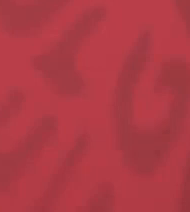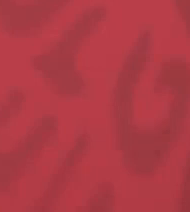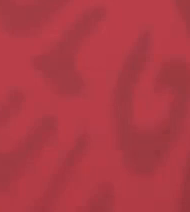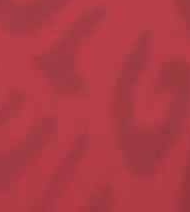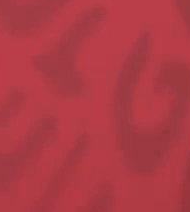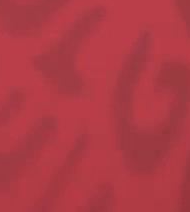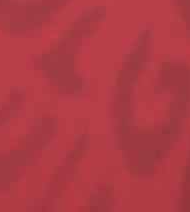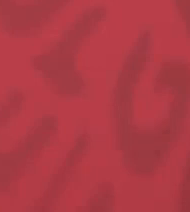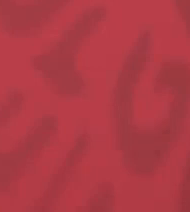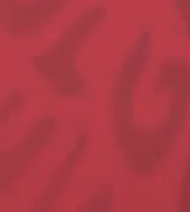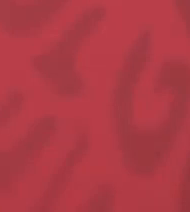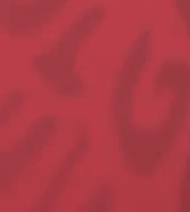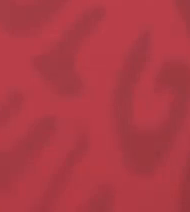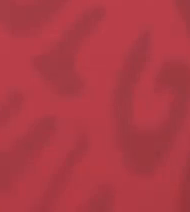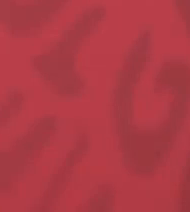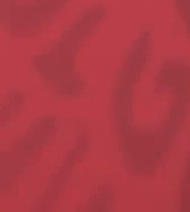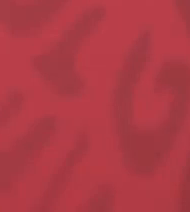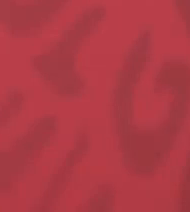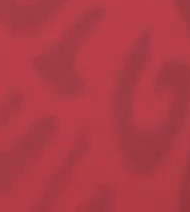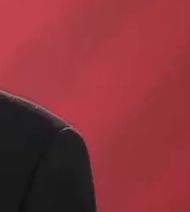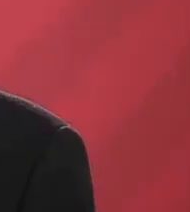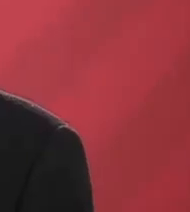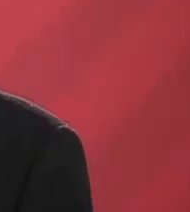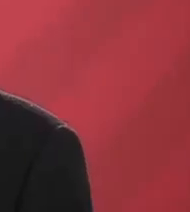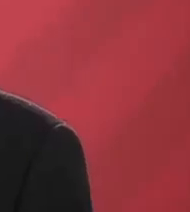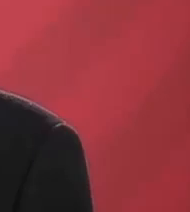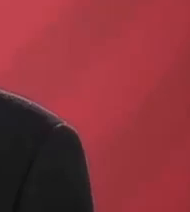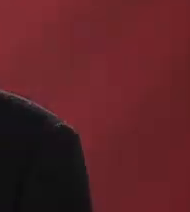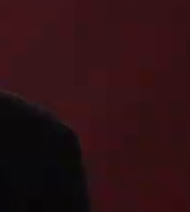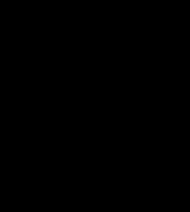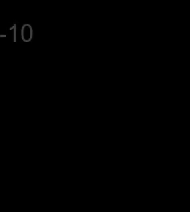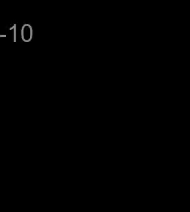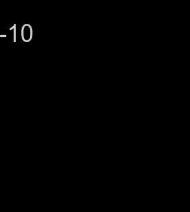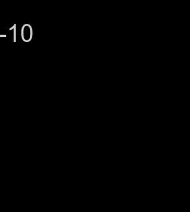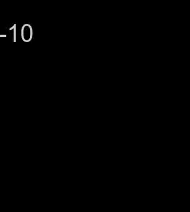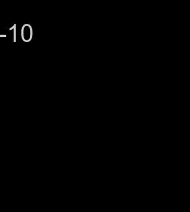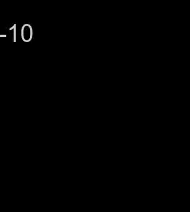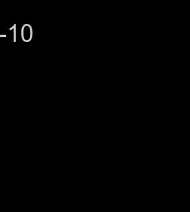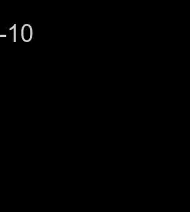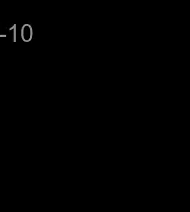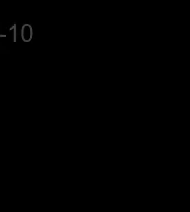Como fue un fracaso la llamada reforma energética,